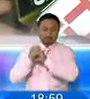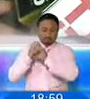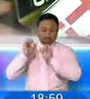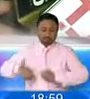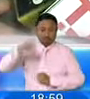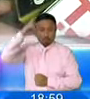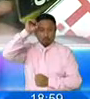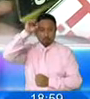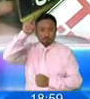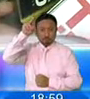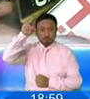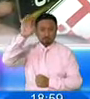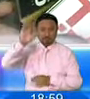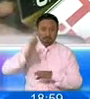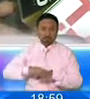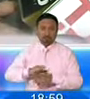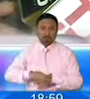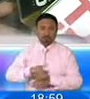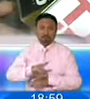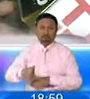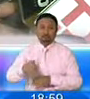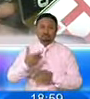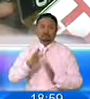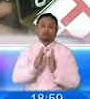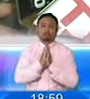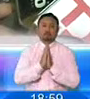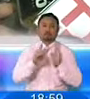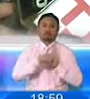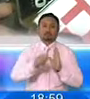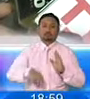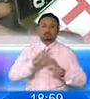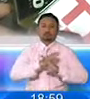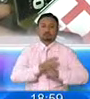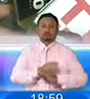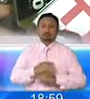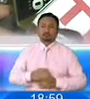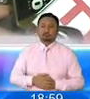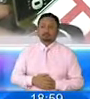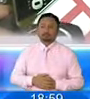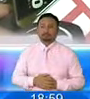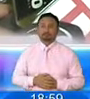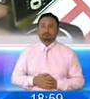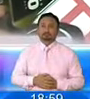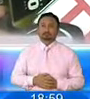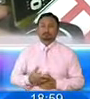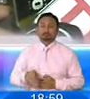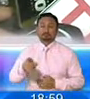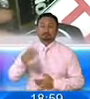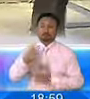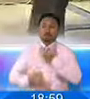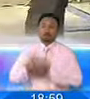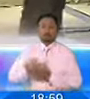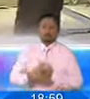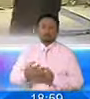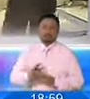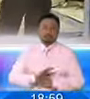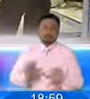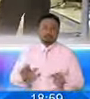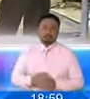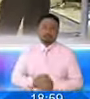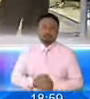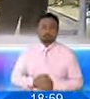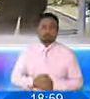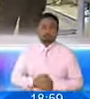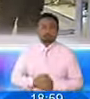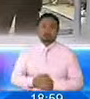pronunciarse respecto de la excepción planteada por la defensa que tiene que ver con la violación del debido proceso. El juez deliberadamente no lo hizo. Esa fue la reacción